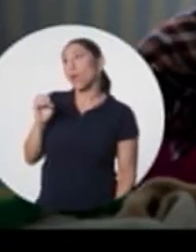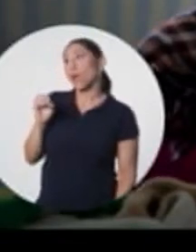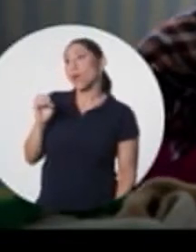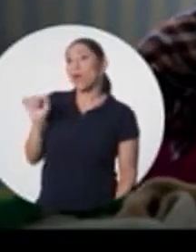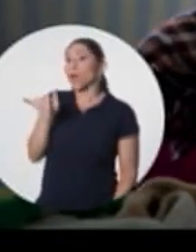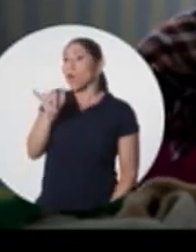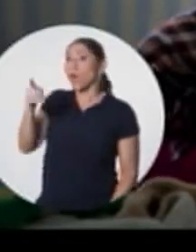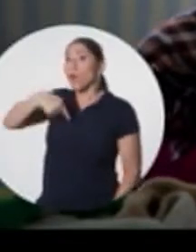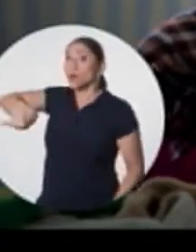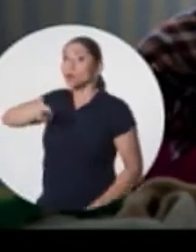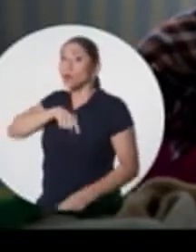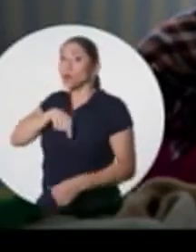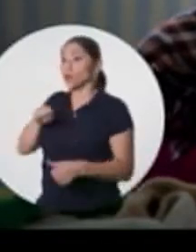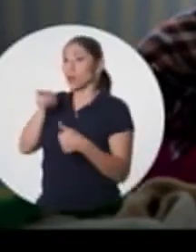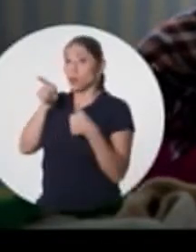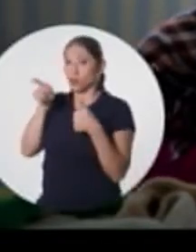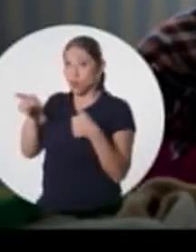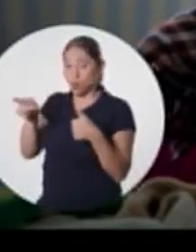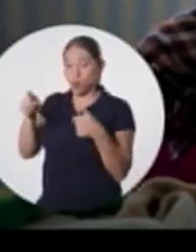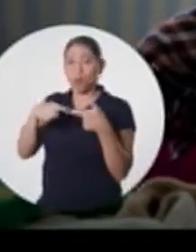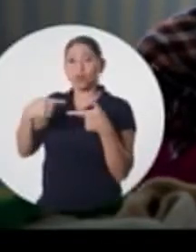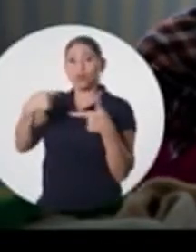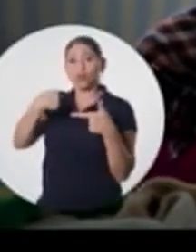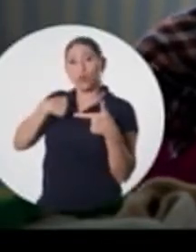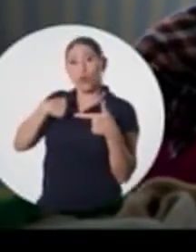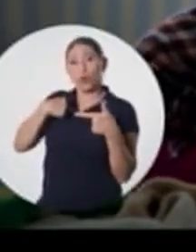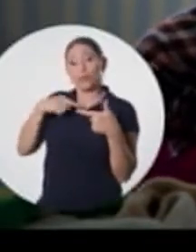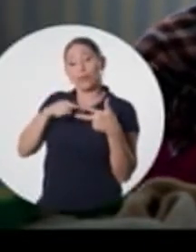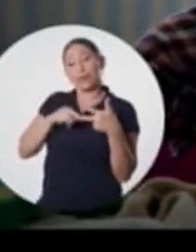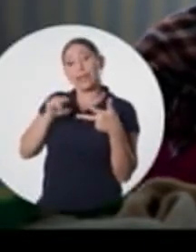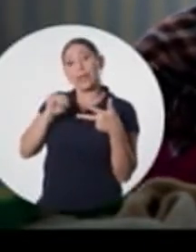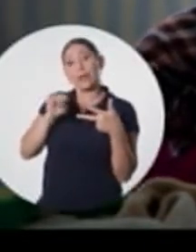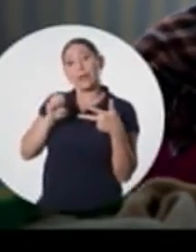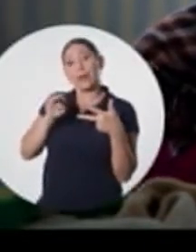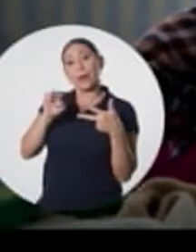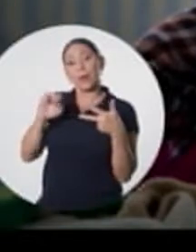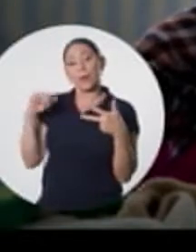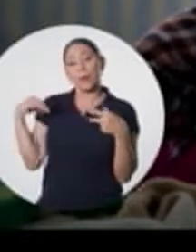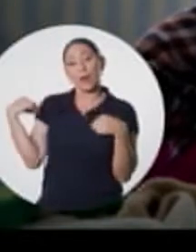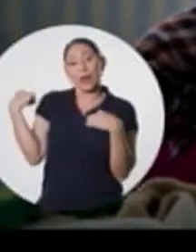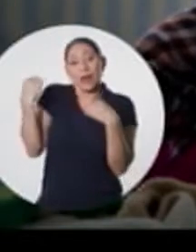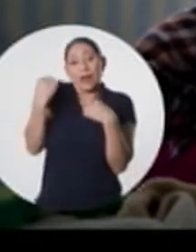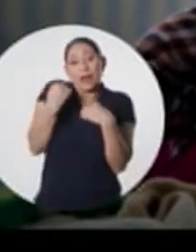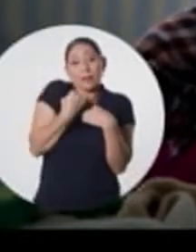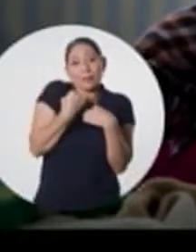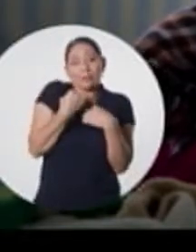O como la nuestra, que somos vos, yo y Meme.